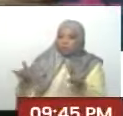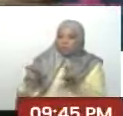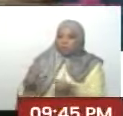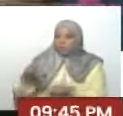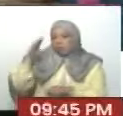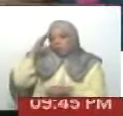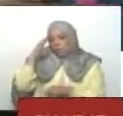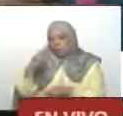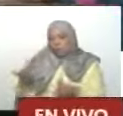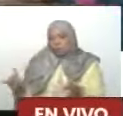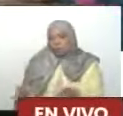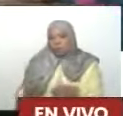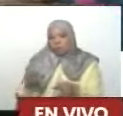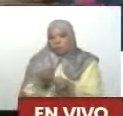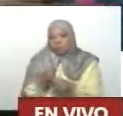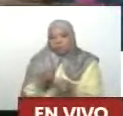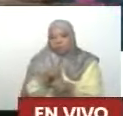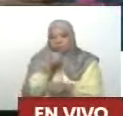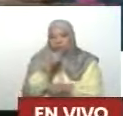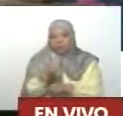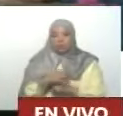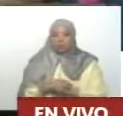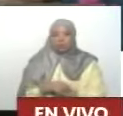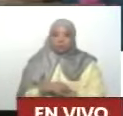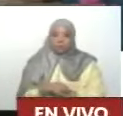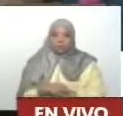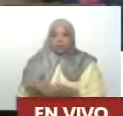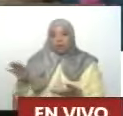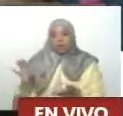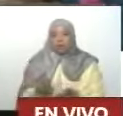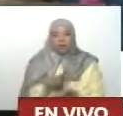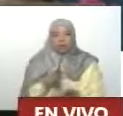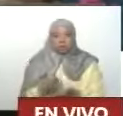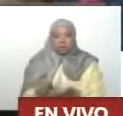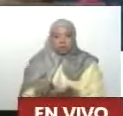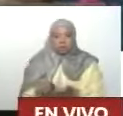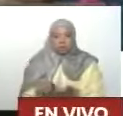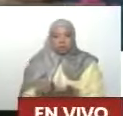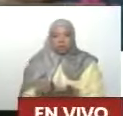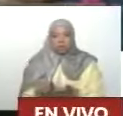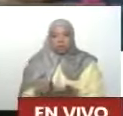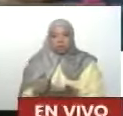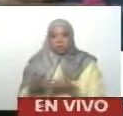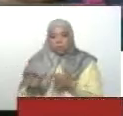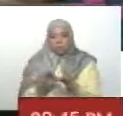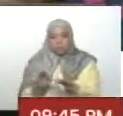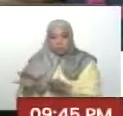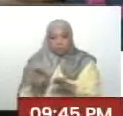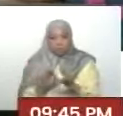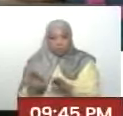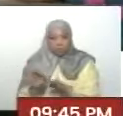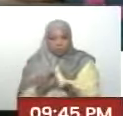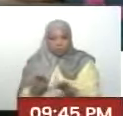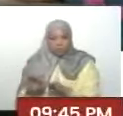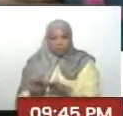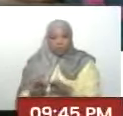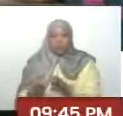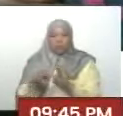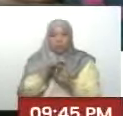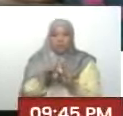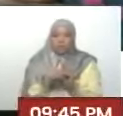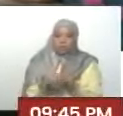de mano de ella no y de otros fundadores empiezas cantando no este preparándome con el